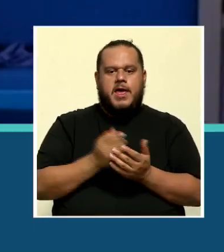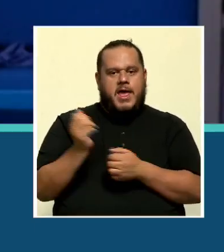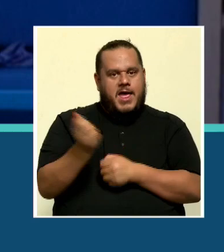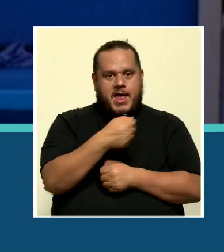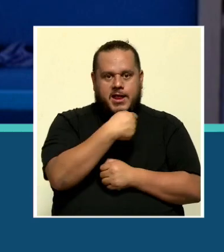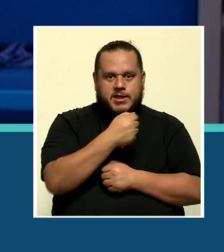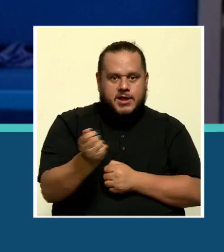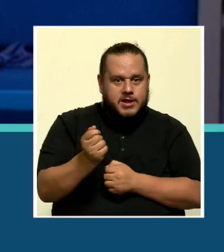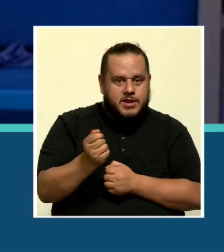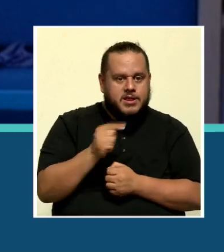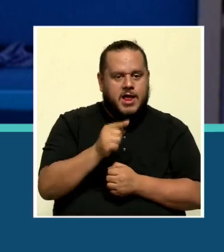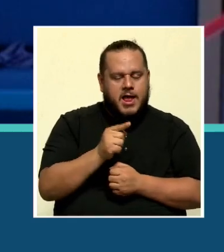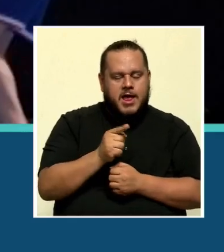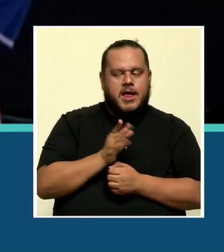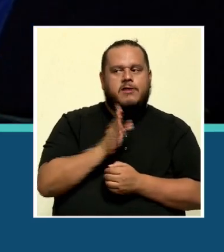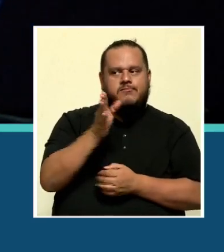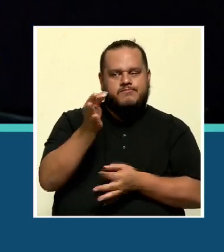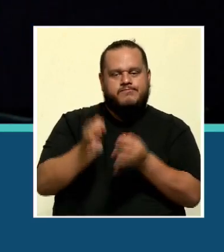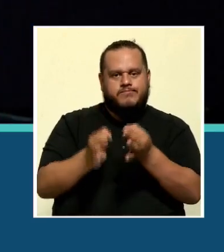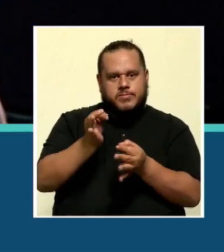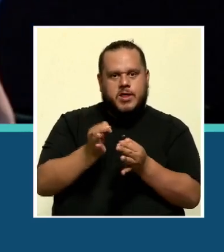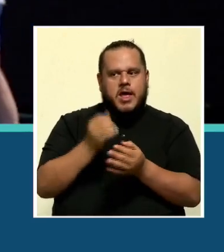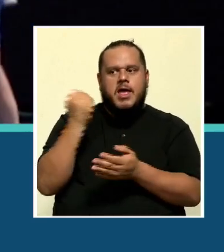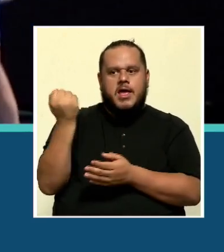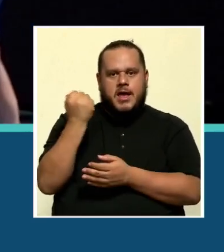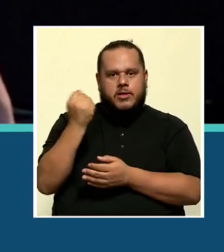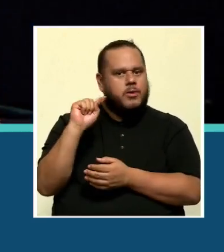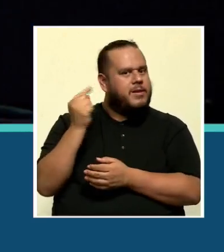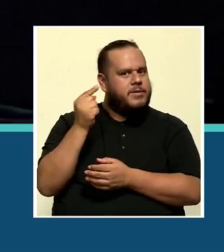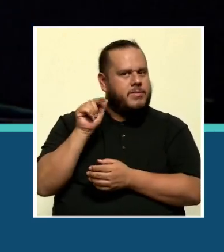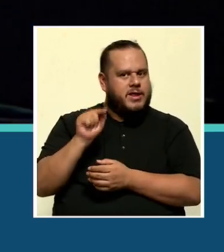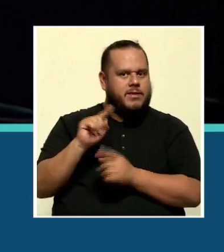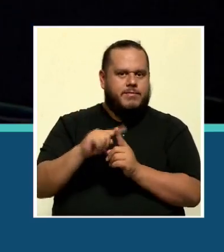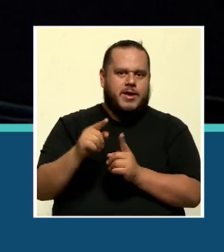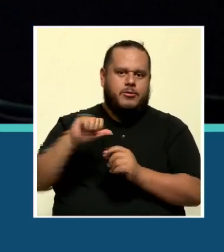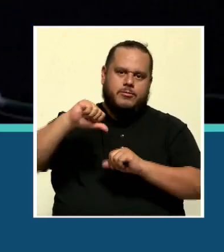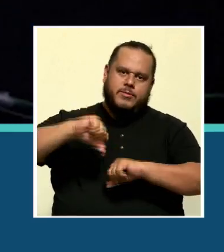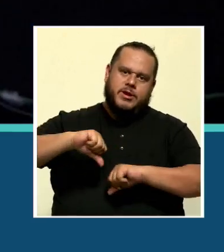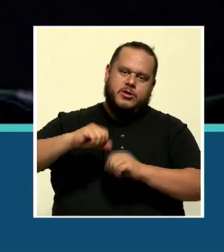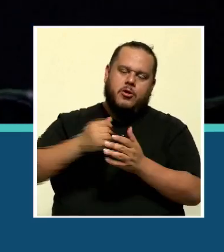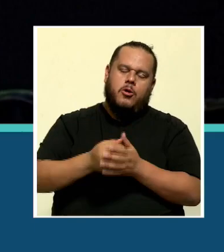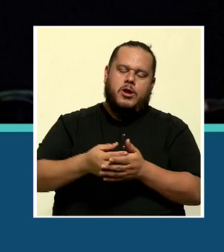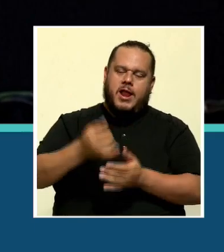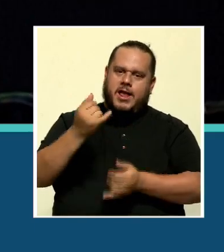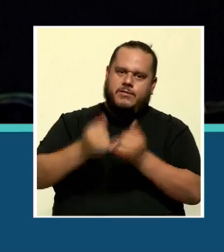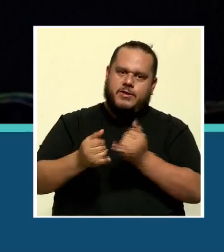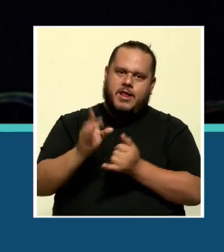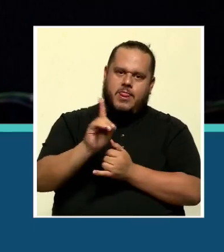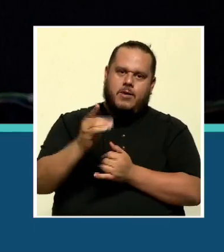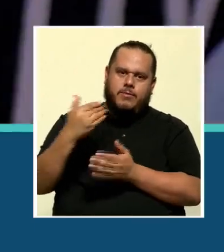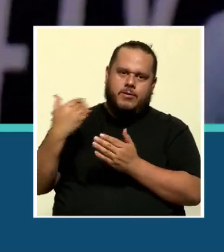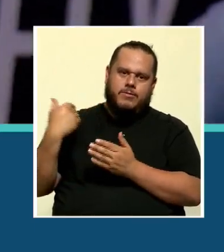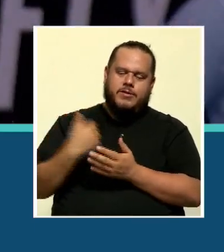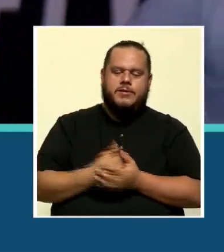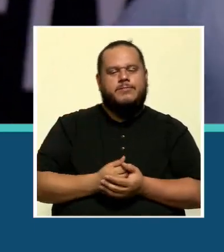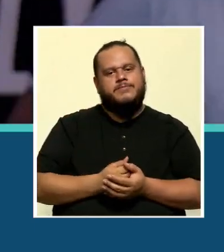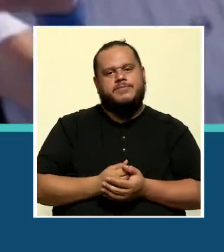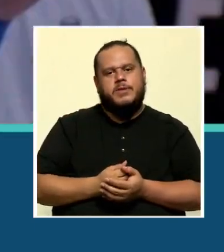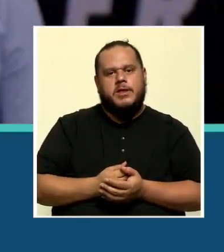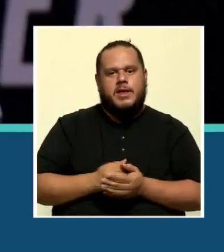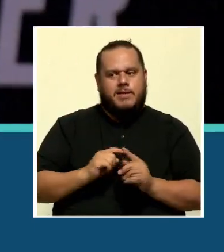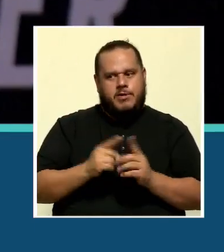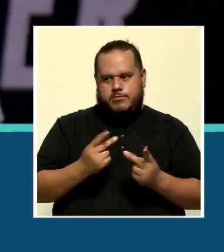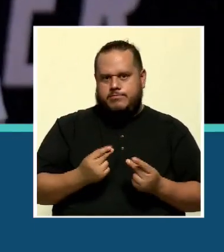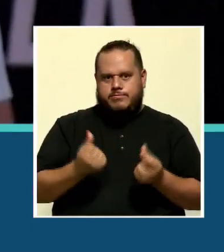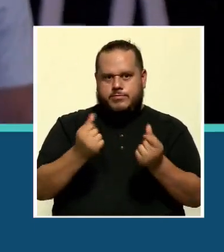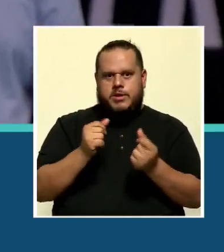ambas decisiones en la justicia, donde ganó la primera de ellas, pero perdió la fase decisiva del domingo. En lo